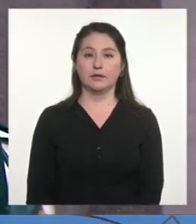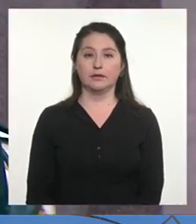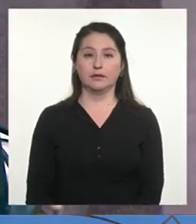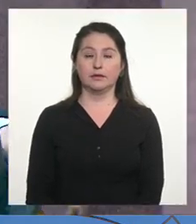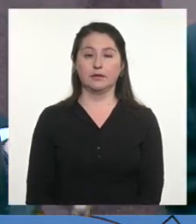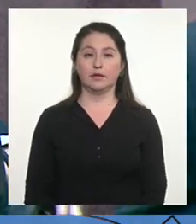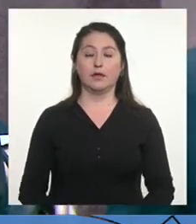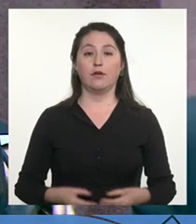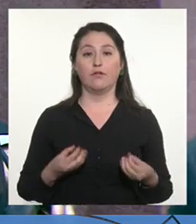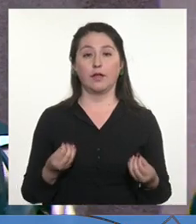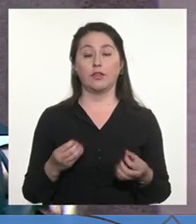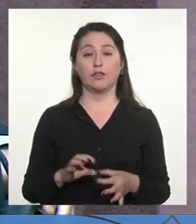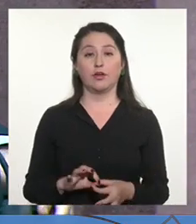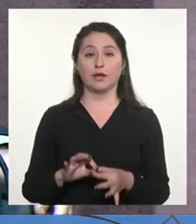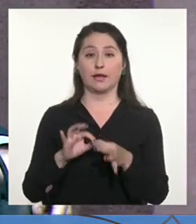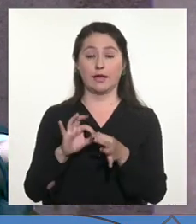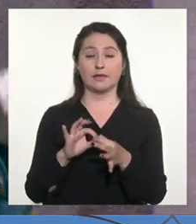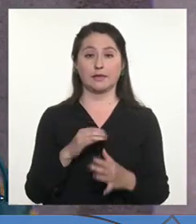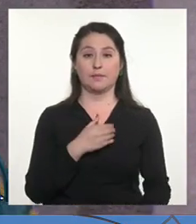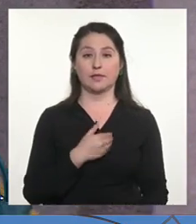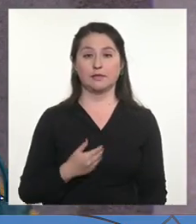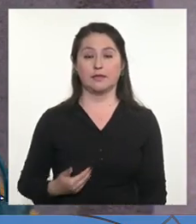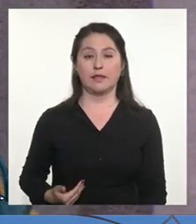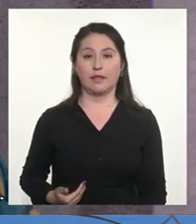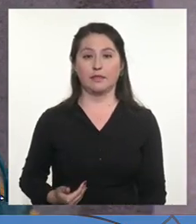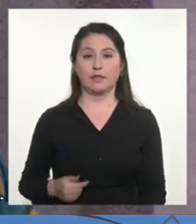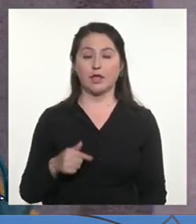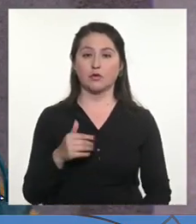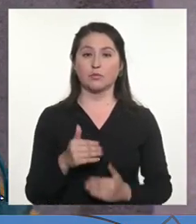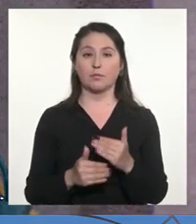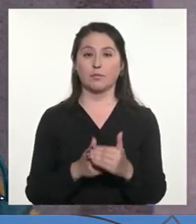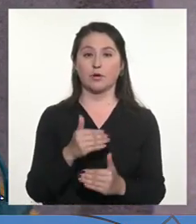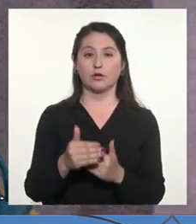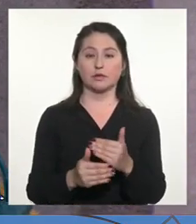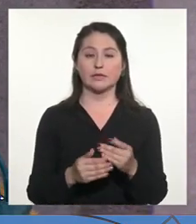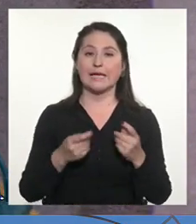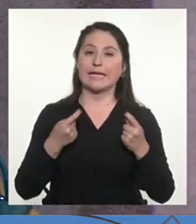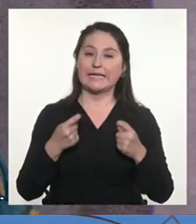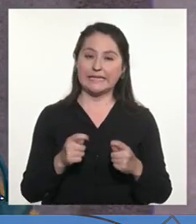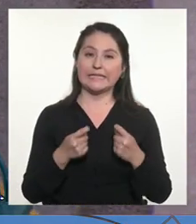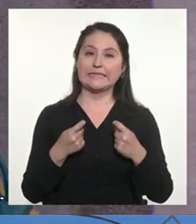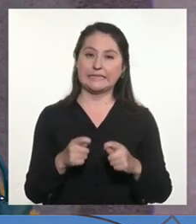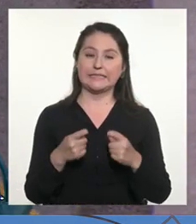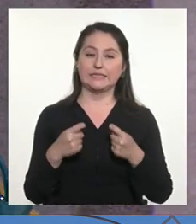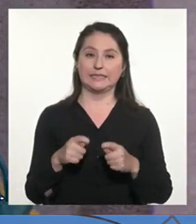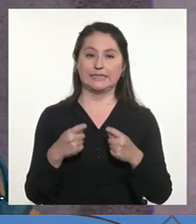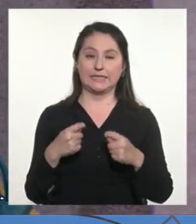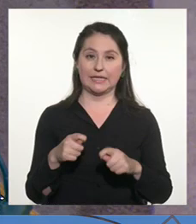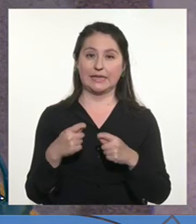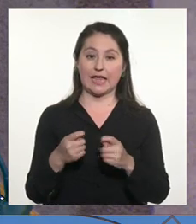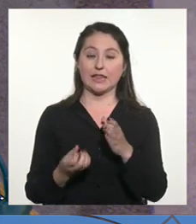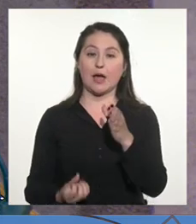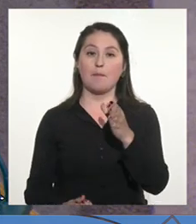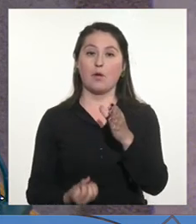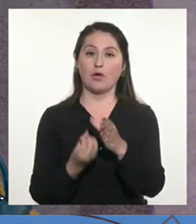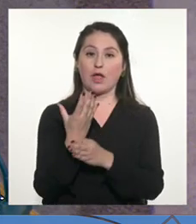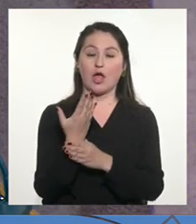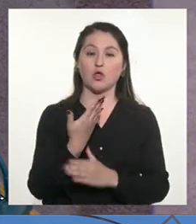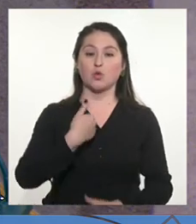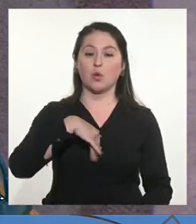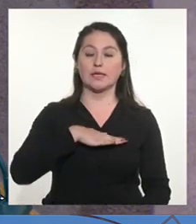bueno gracias presidente estamos en un proceso aparentemente que intenta modernizar nuestras